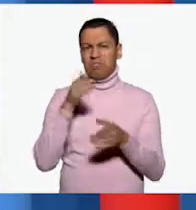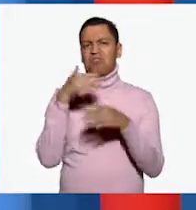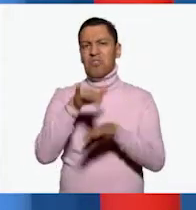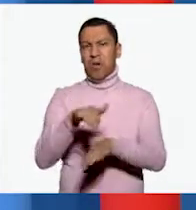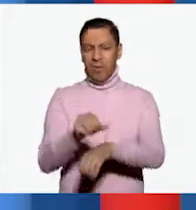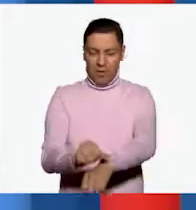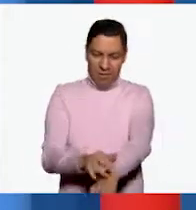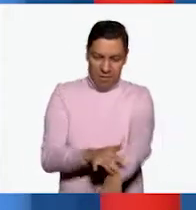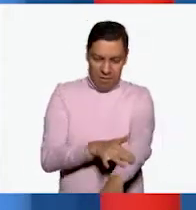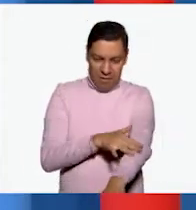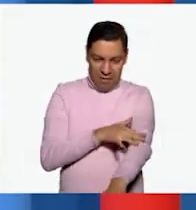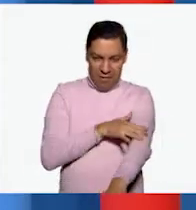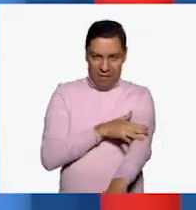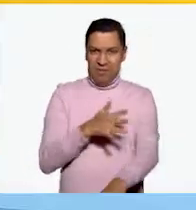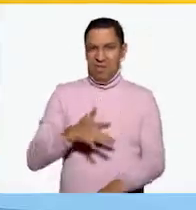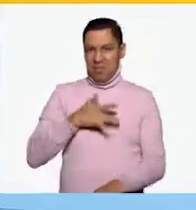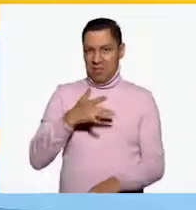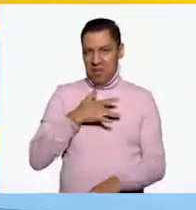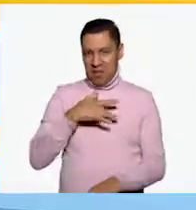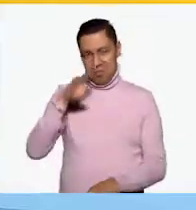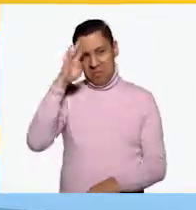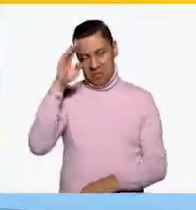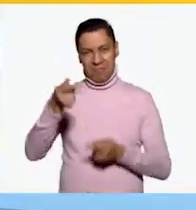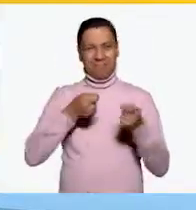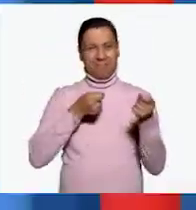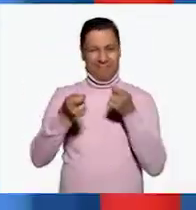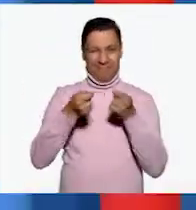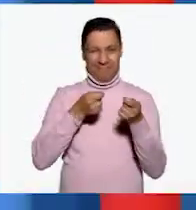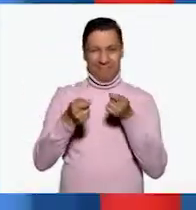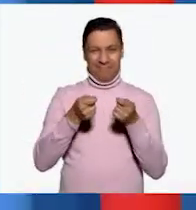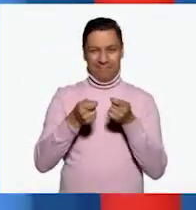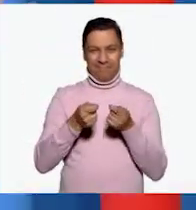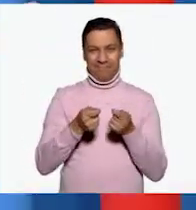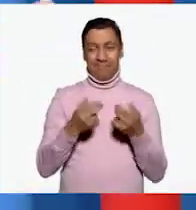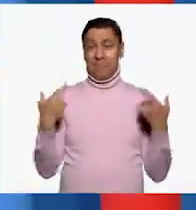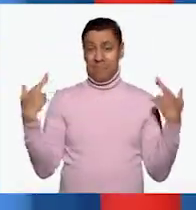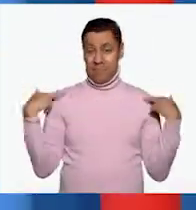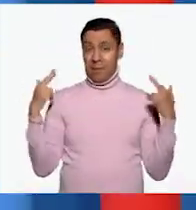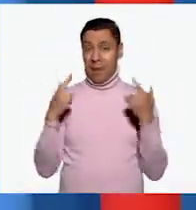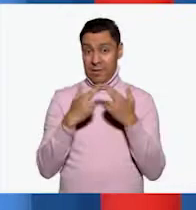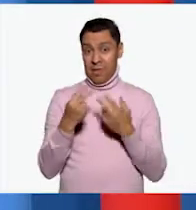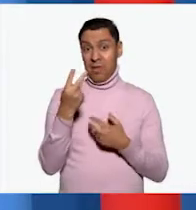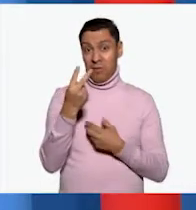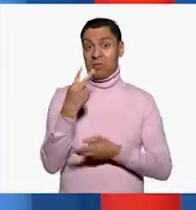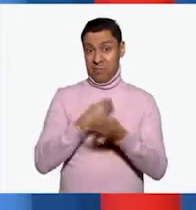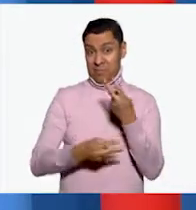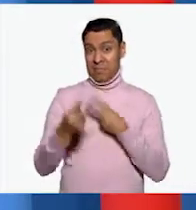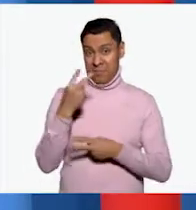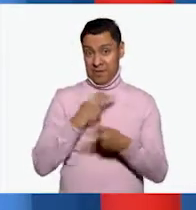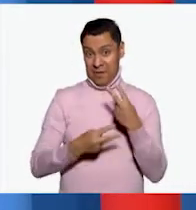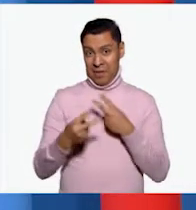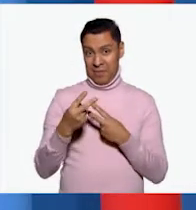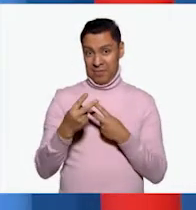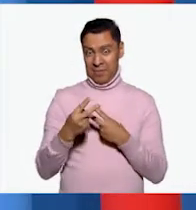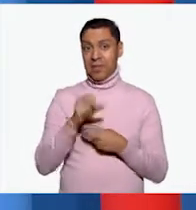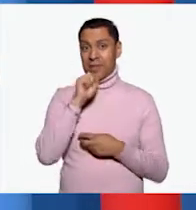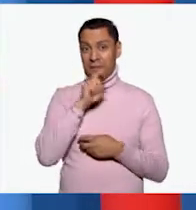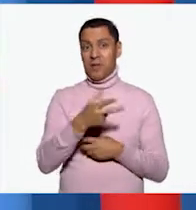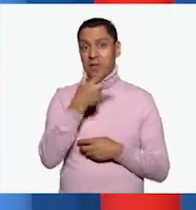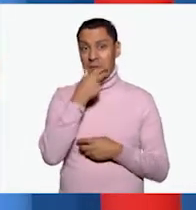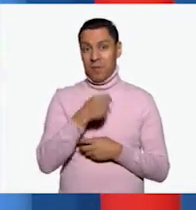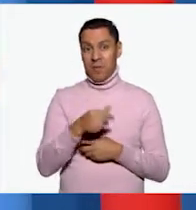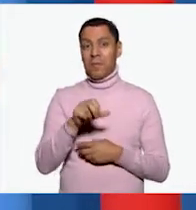maestra Isabel Almeida. Maestra, bienvenida. ¡Hola! La maestra Verónica Pérez y también el maestro Héctor